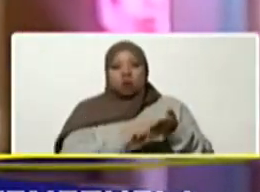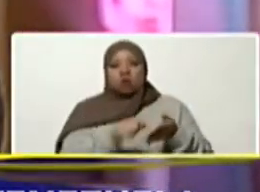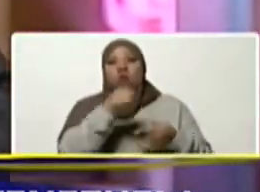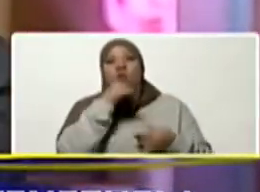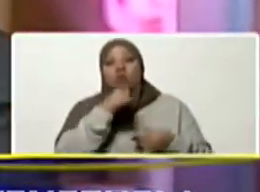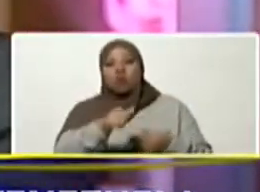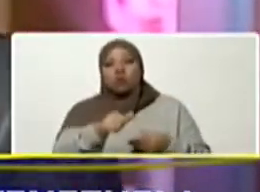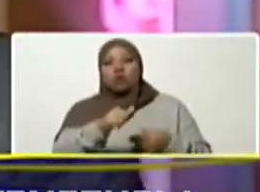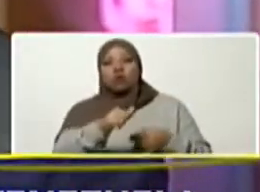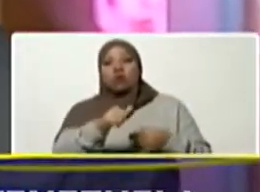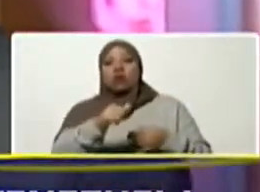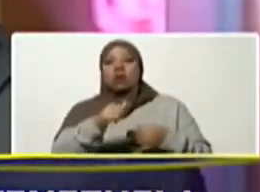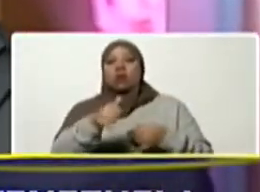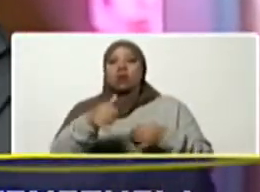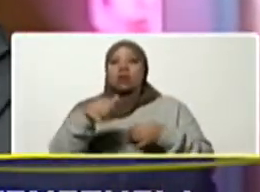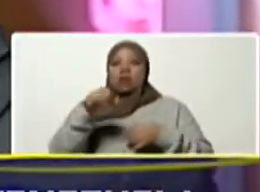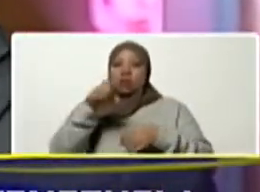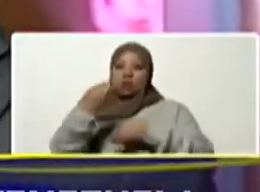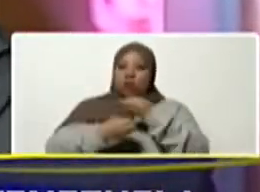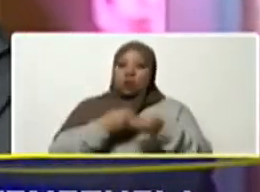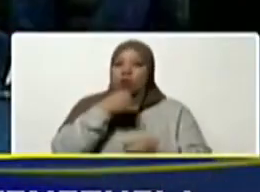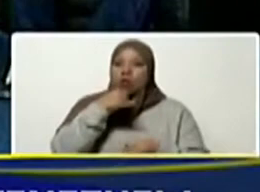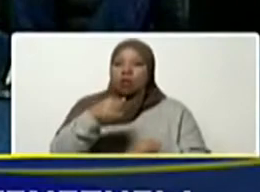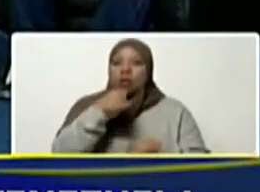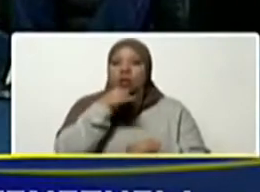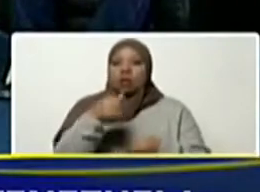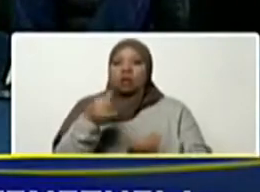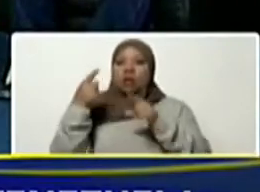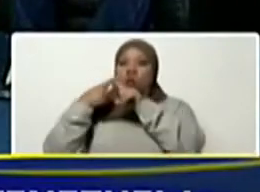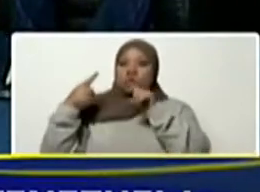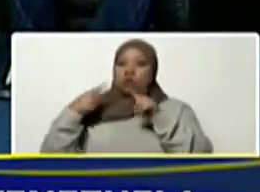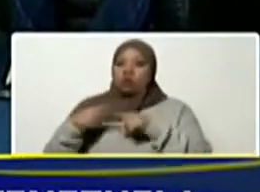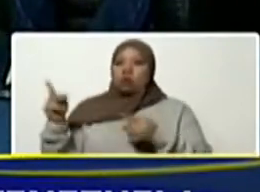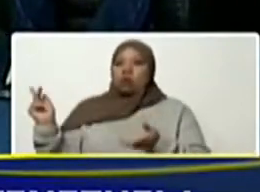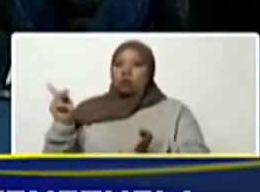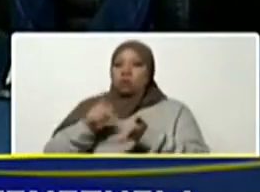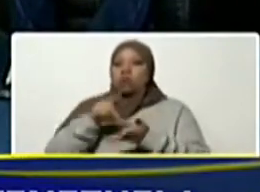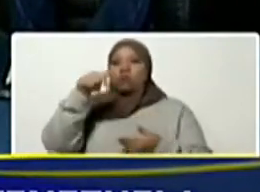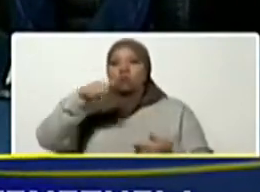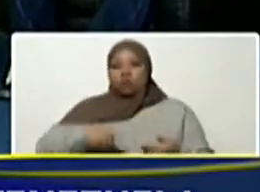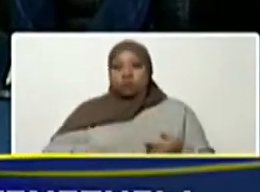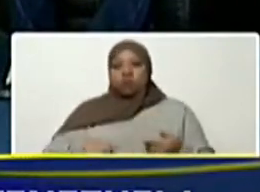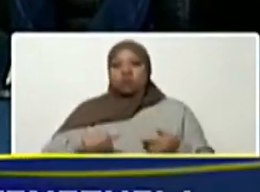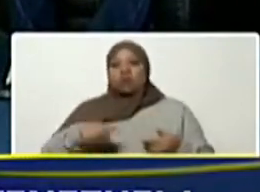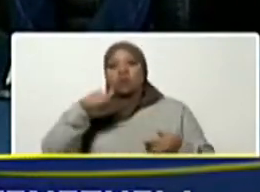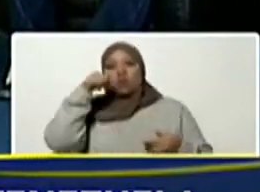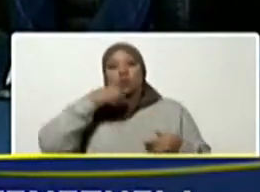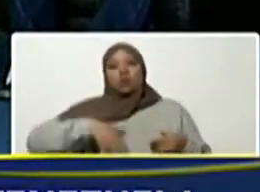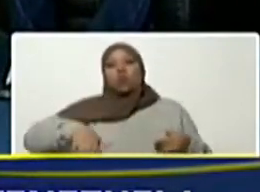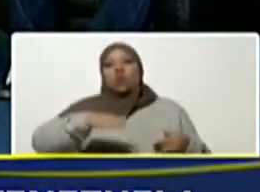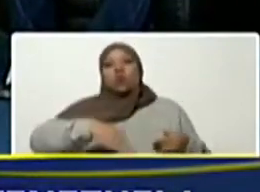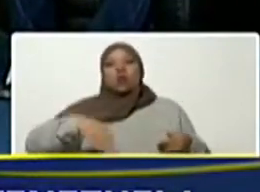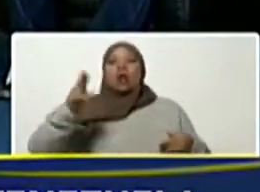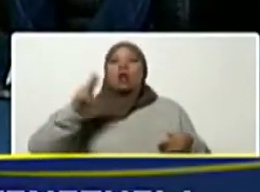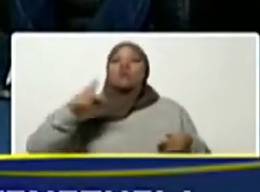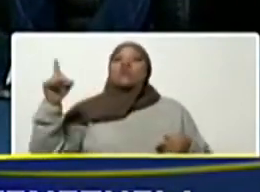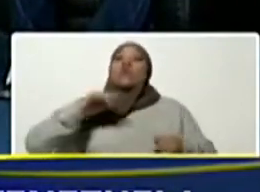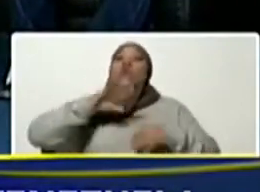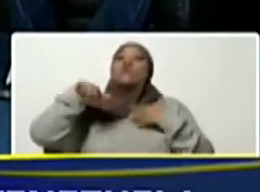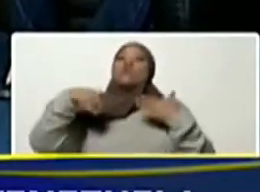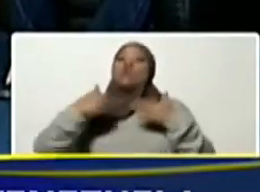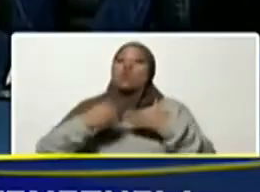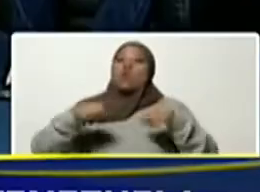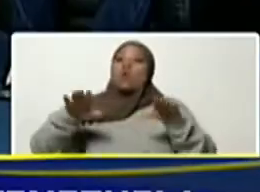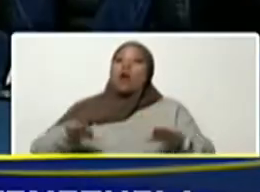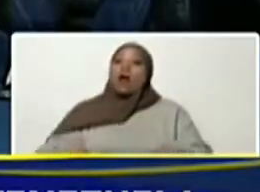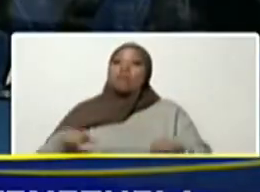narradores, editores que nos distinguen con su presencia física aquí en este espacio. No han llegado todos, está abarrotada la